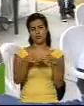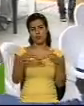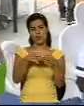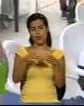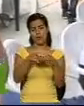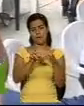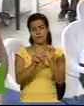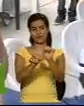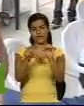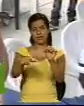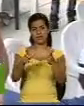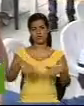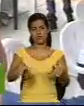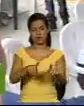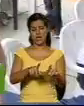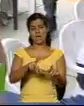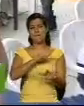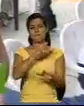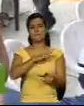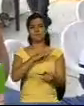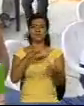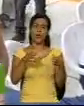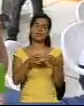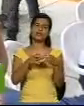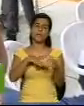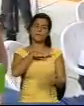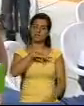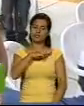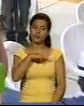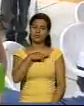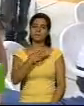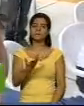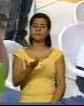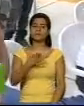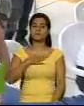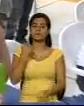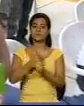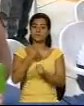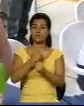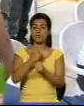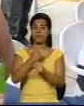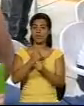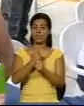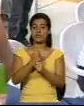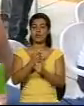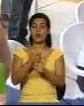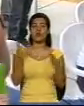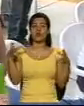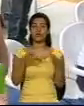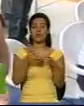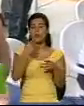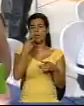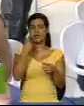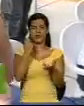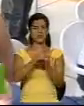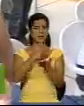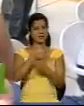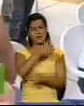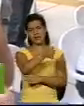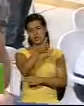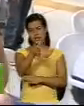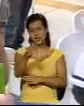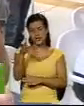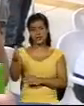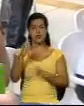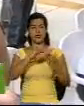comisión de las misiones sociales y el Poder Popular. Nosotros hemos hecho un trabajo, lo que es el partido en movimiento aquí